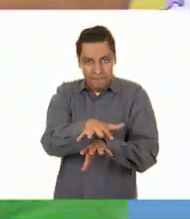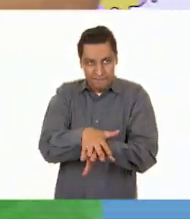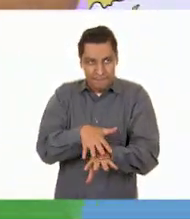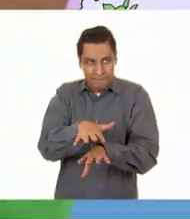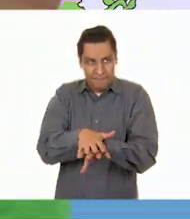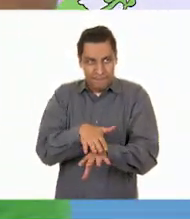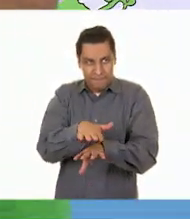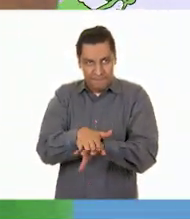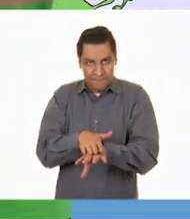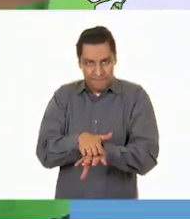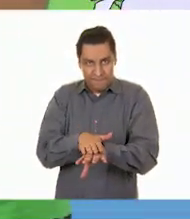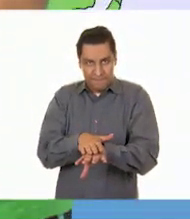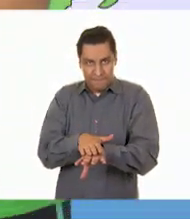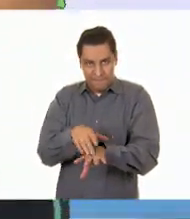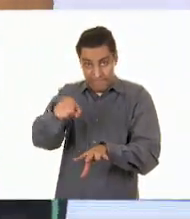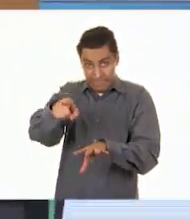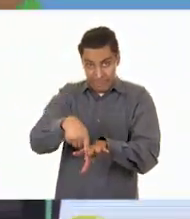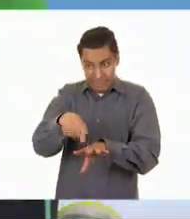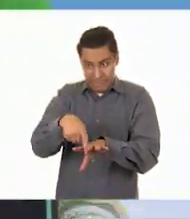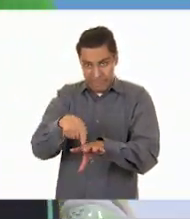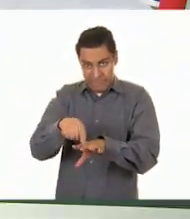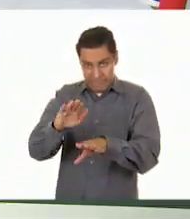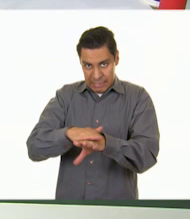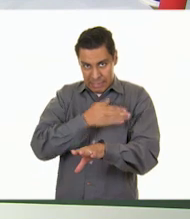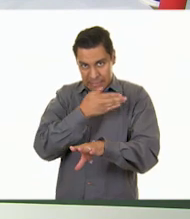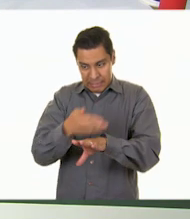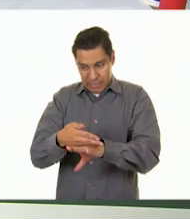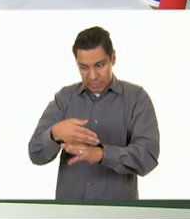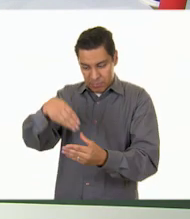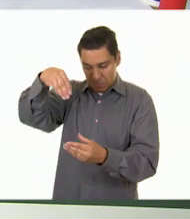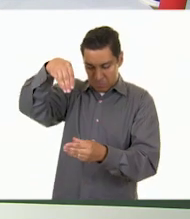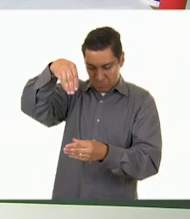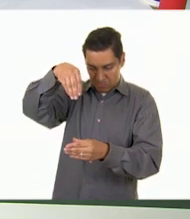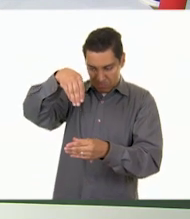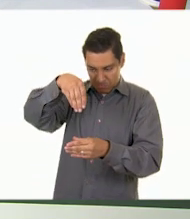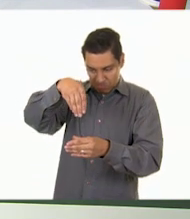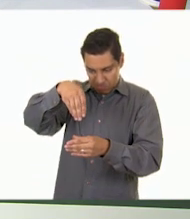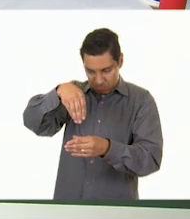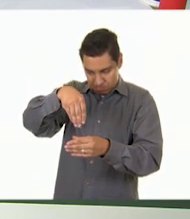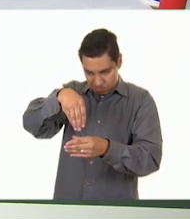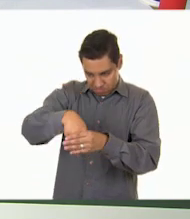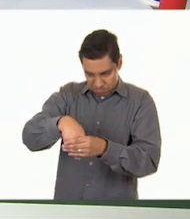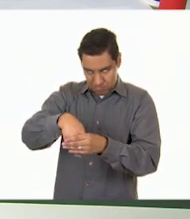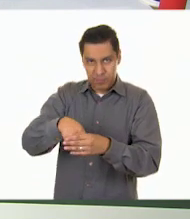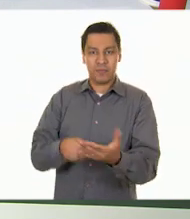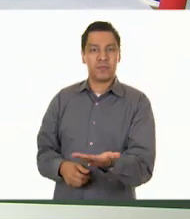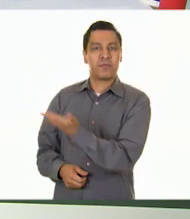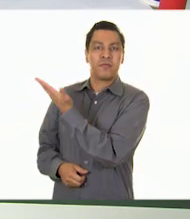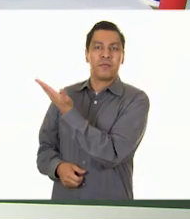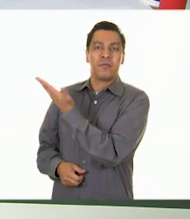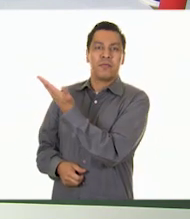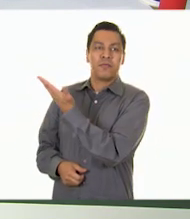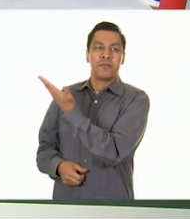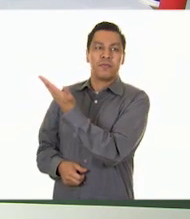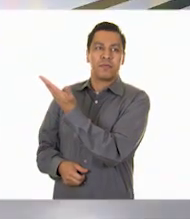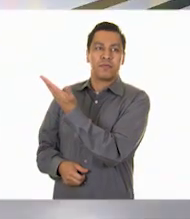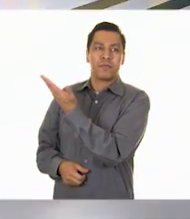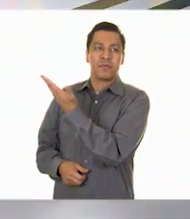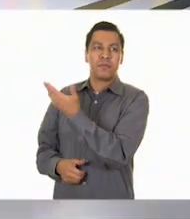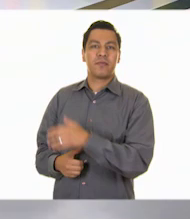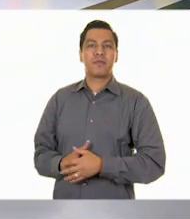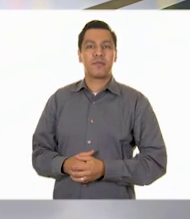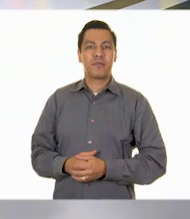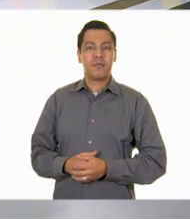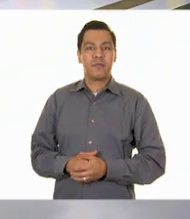gente de calle casi mira voy a meter mi chancla dentro del calcetín como si me estuviera poniendo